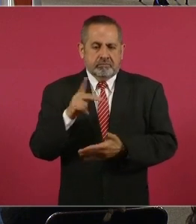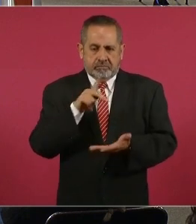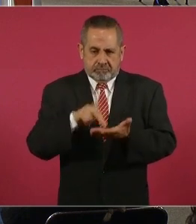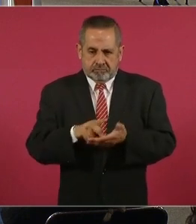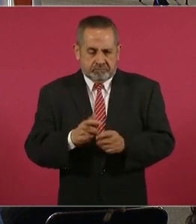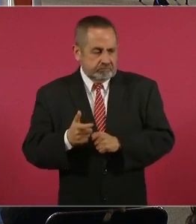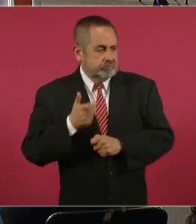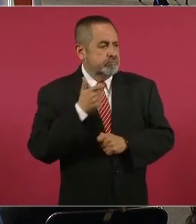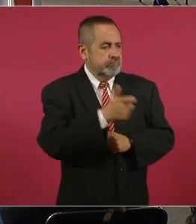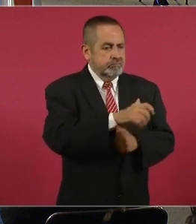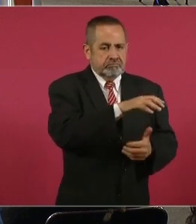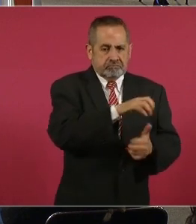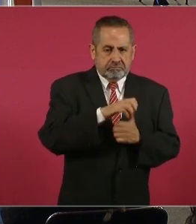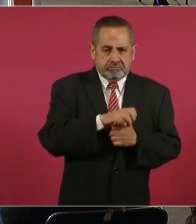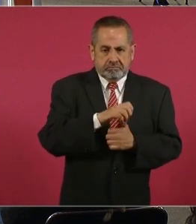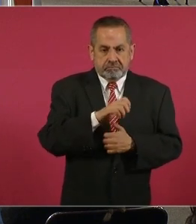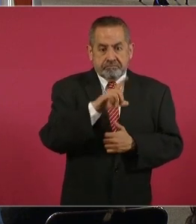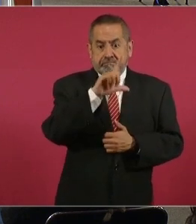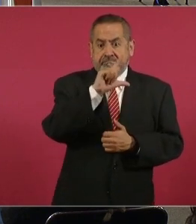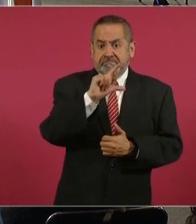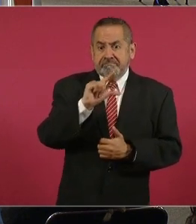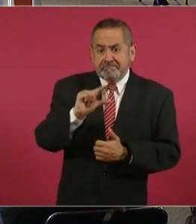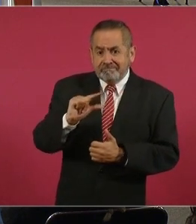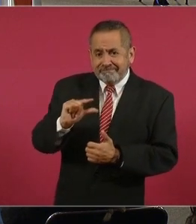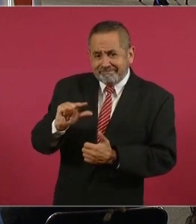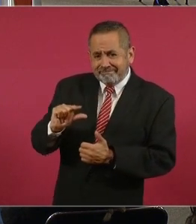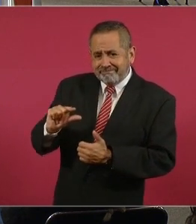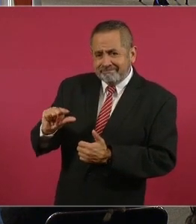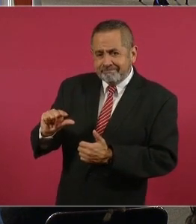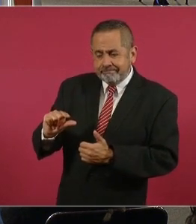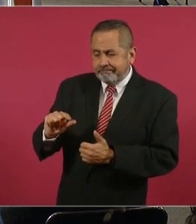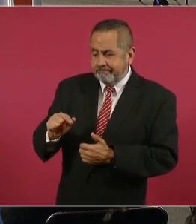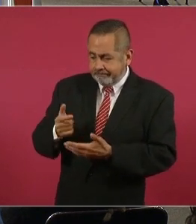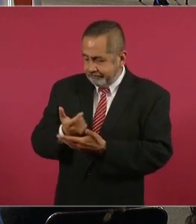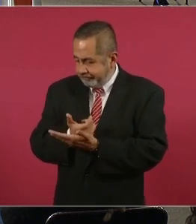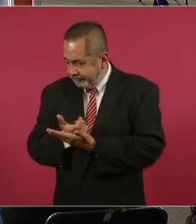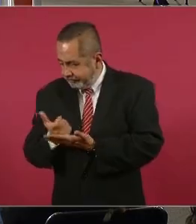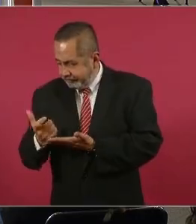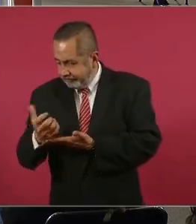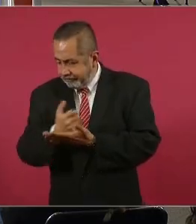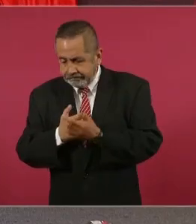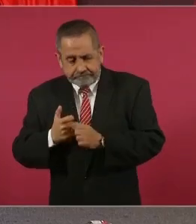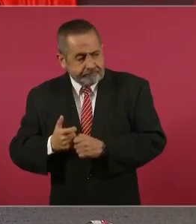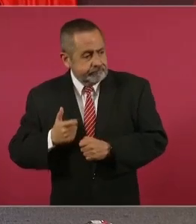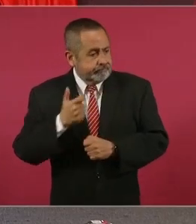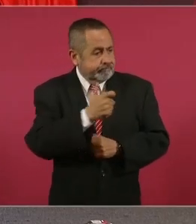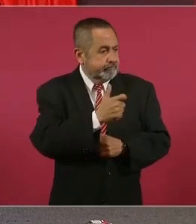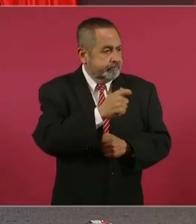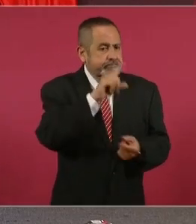Se cayó y aquí solo alcanzaba para